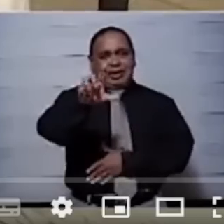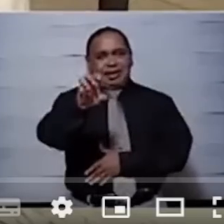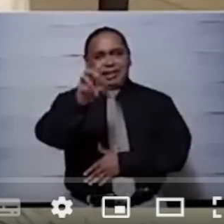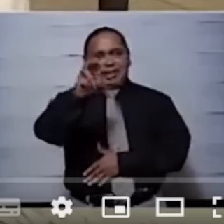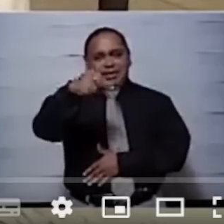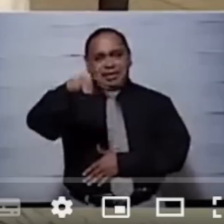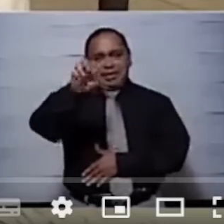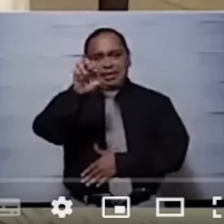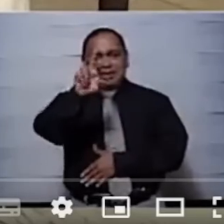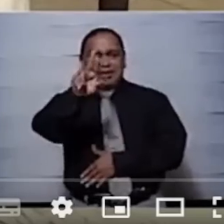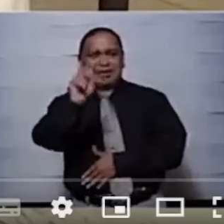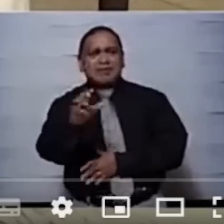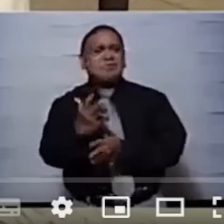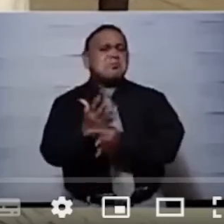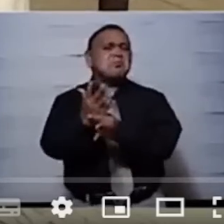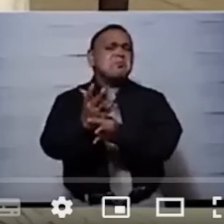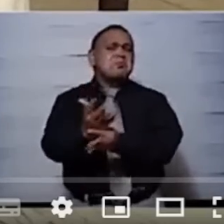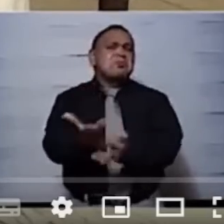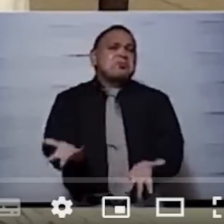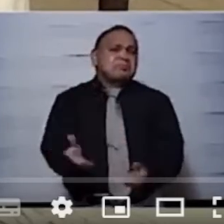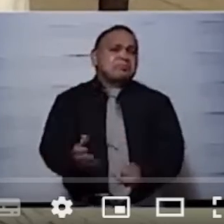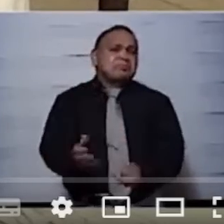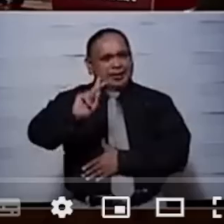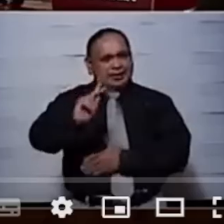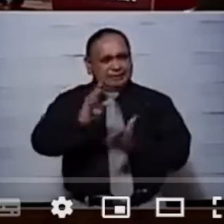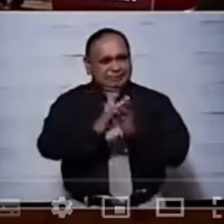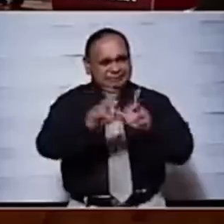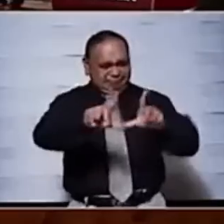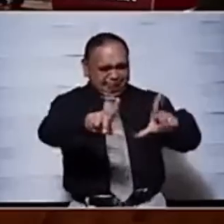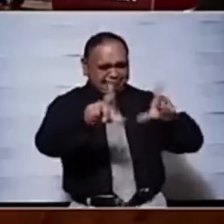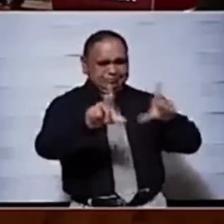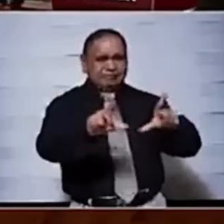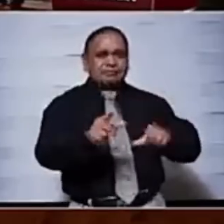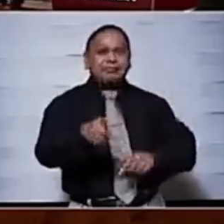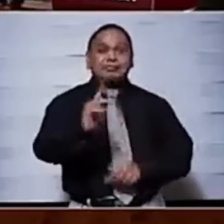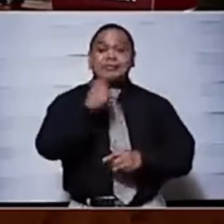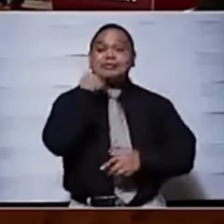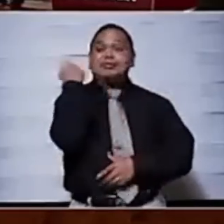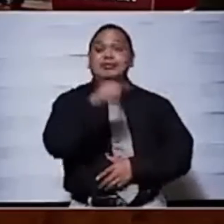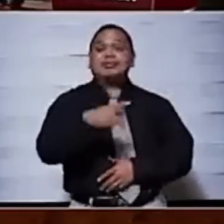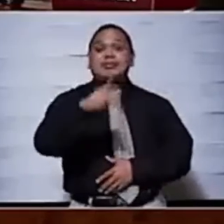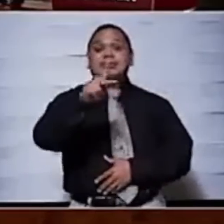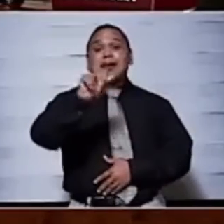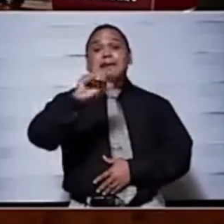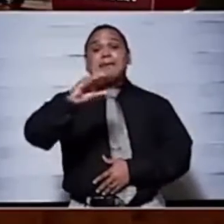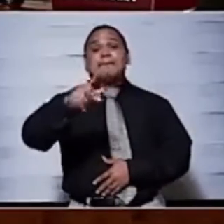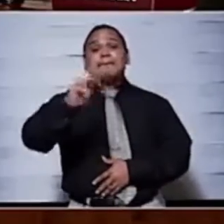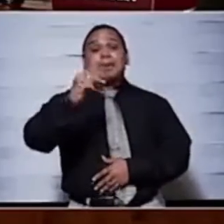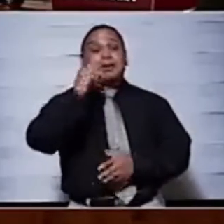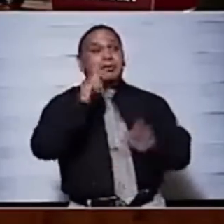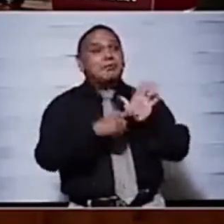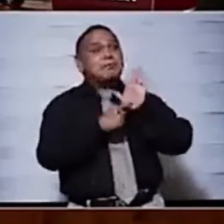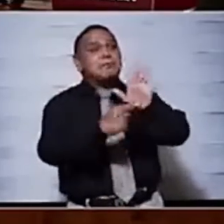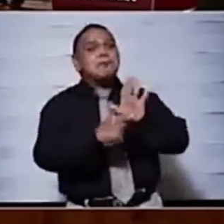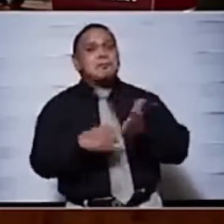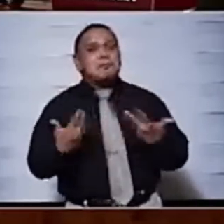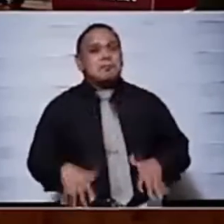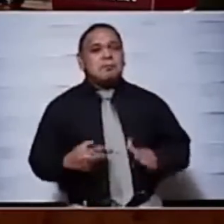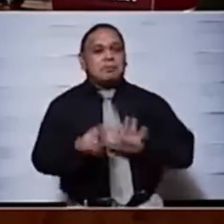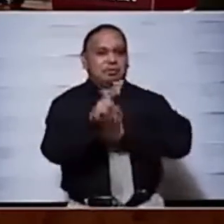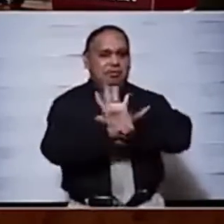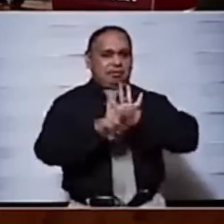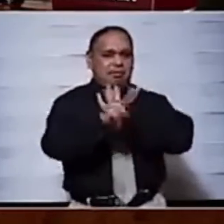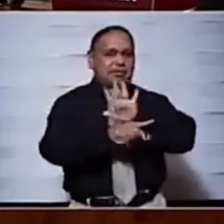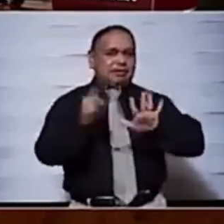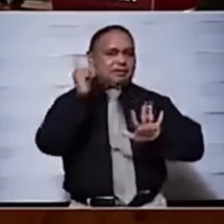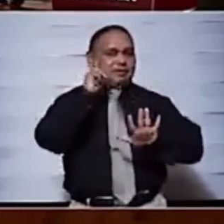Yo creo que estamos ante un fenómeno muy peculiar. Diga, les voy a presentar el primer pack. No, si los audios tuvieron éxito, imagínense